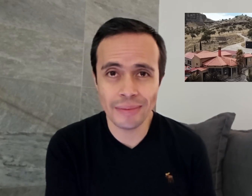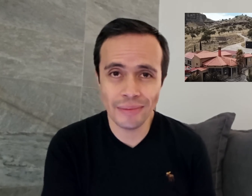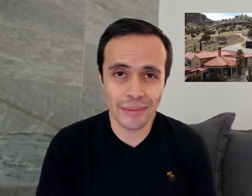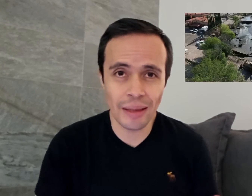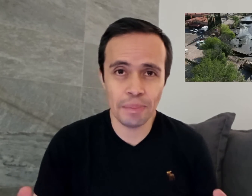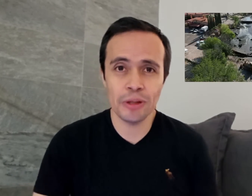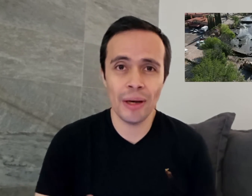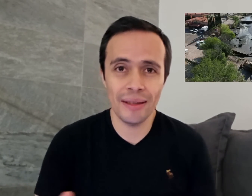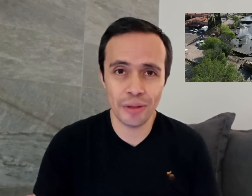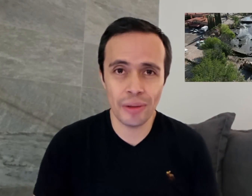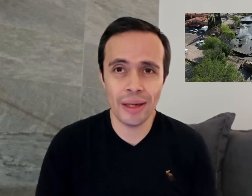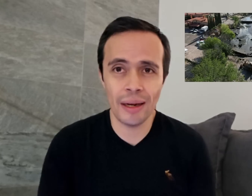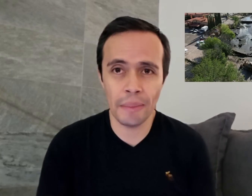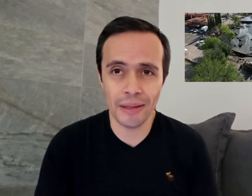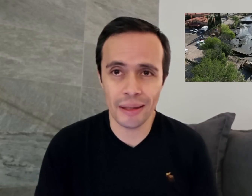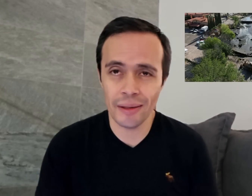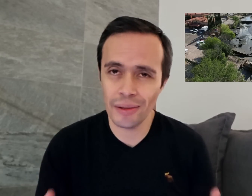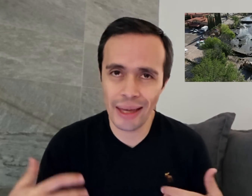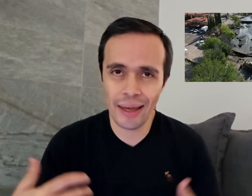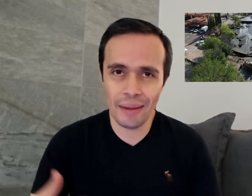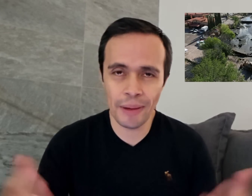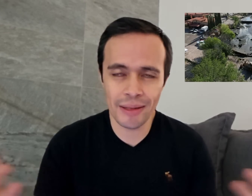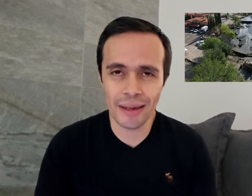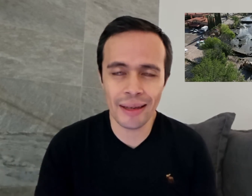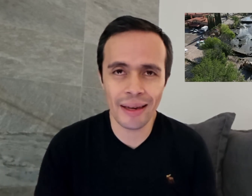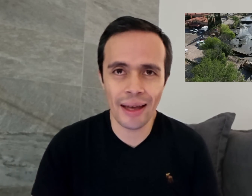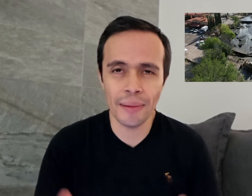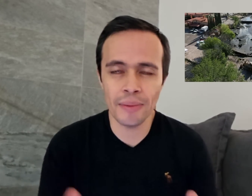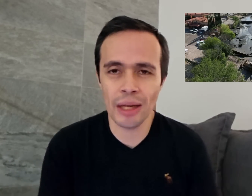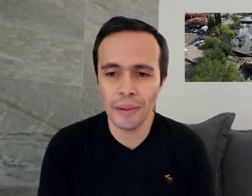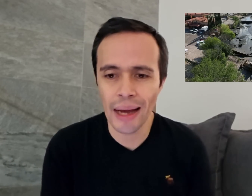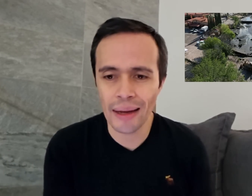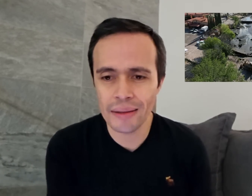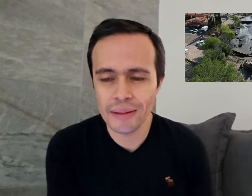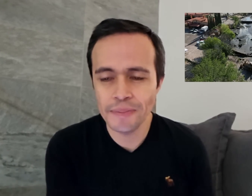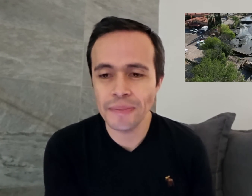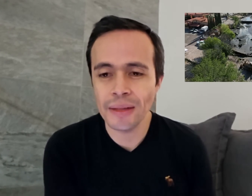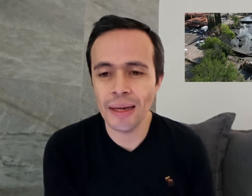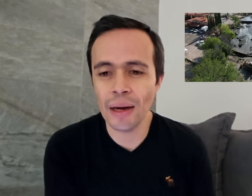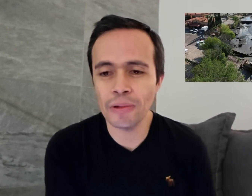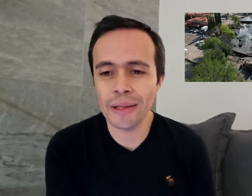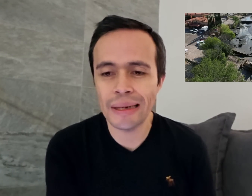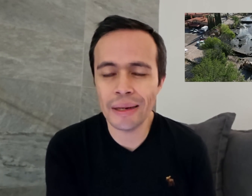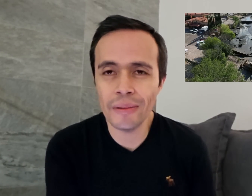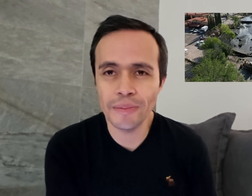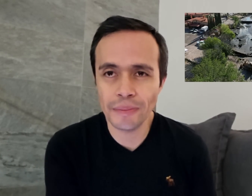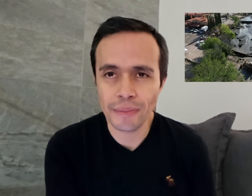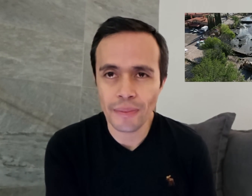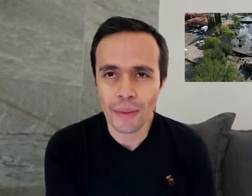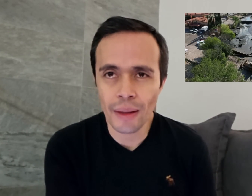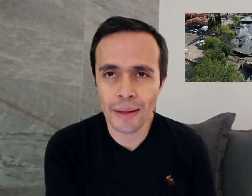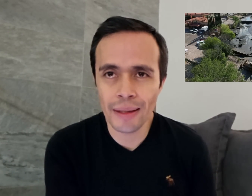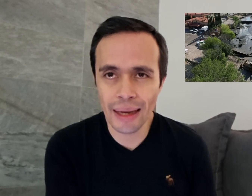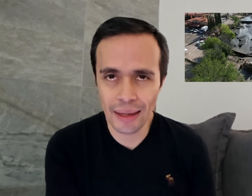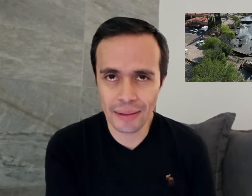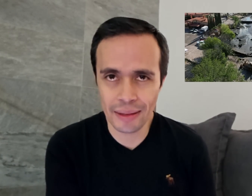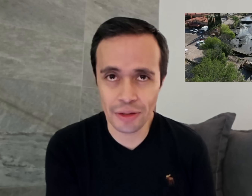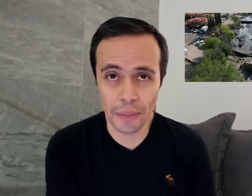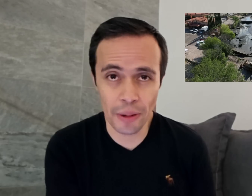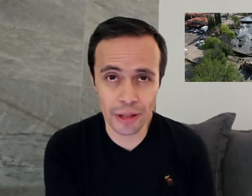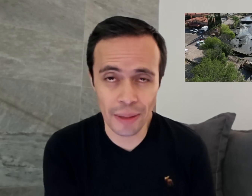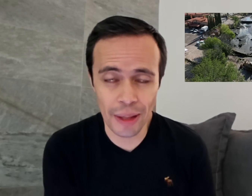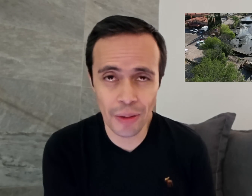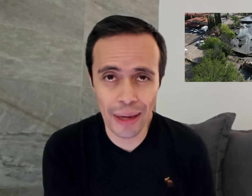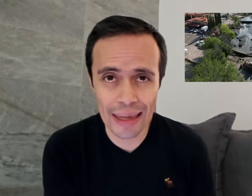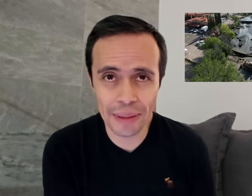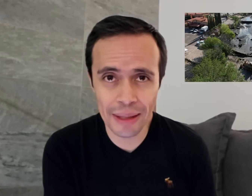Conagua empezó a destruirle la presa y dijo, ¿qué presa ni qué nada? Vamos a liberar el cauce del río. Ya se